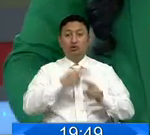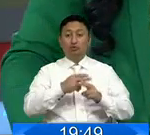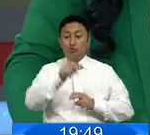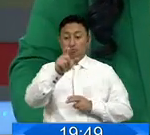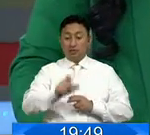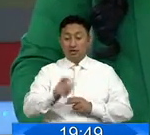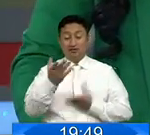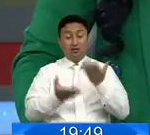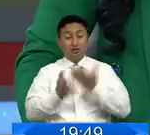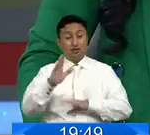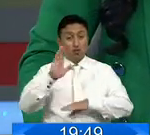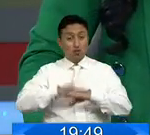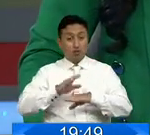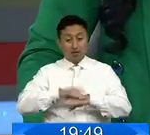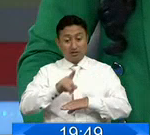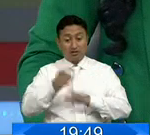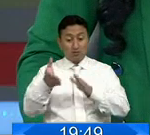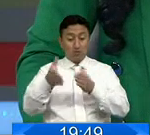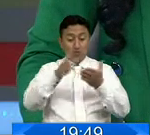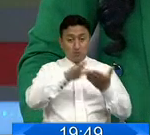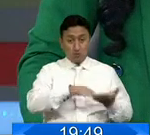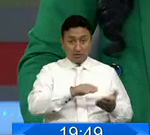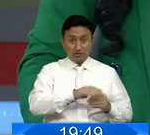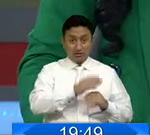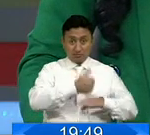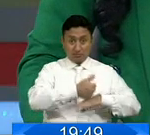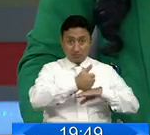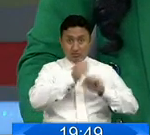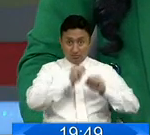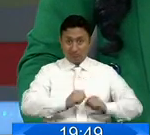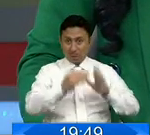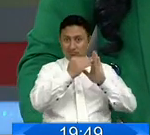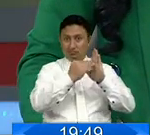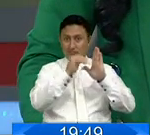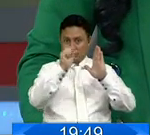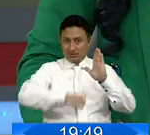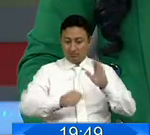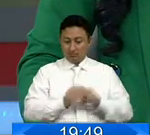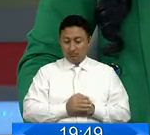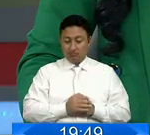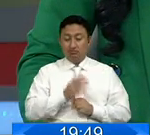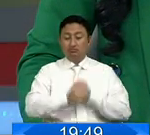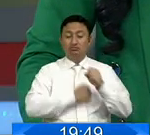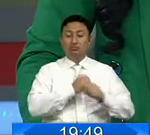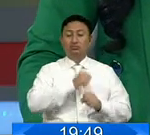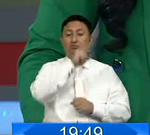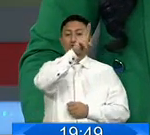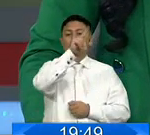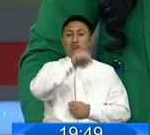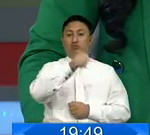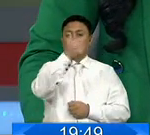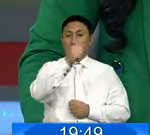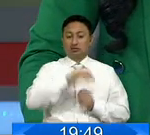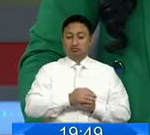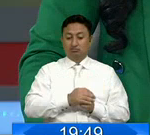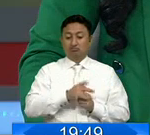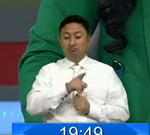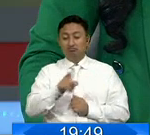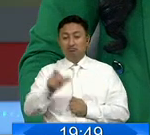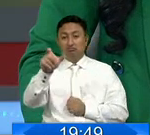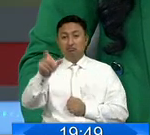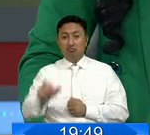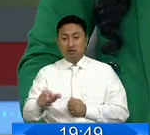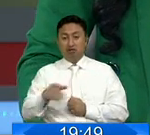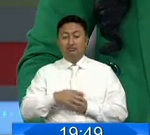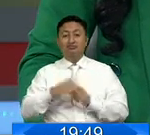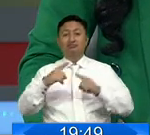los presuntos implicados en el asesinato del general de la Fuerza Aérea ocurrido en el 2010. Entre ellos se responsabiliza